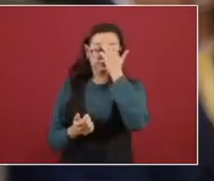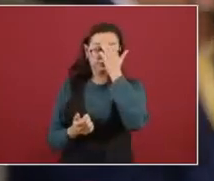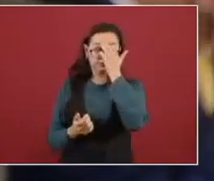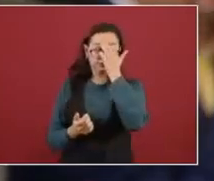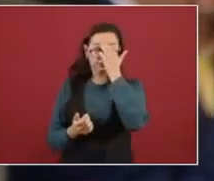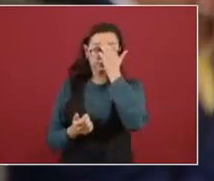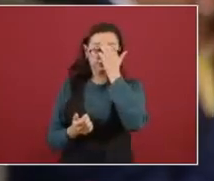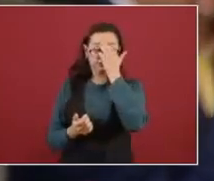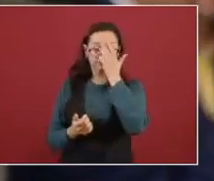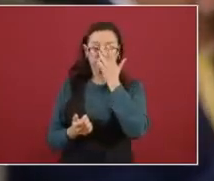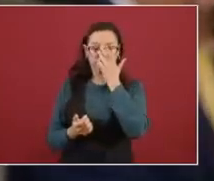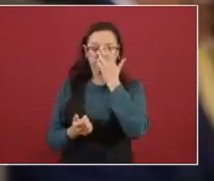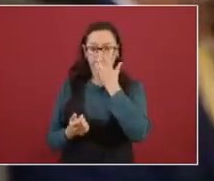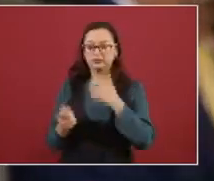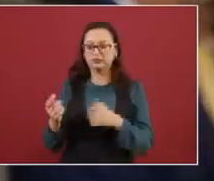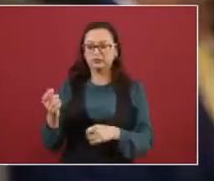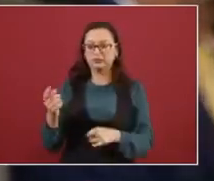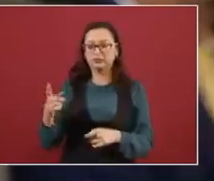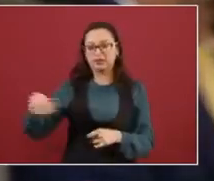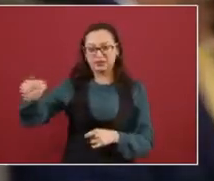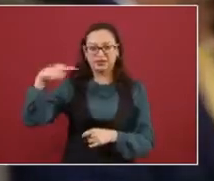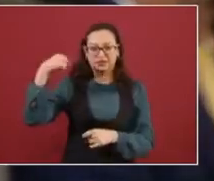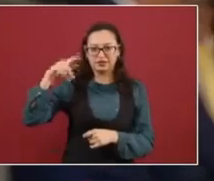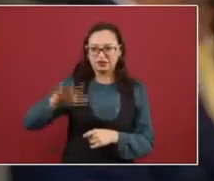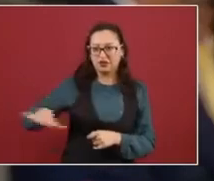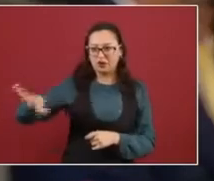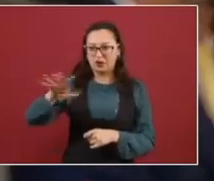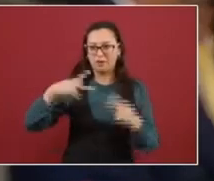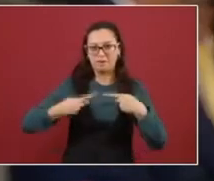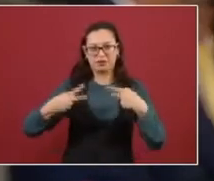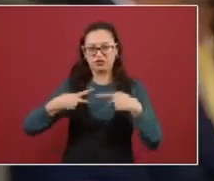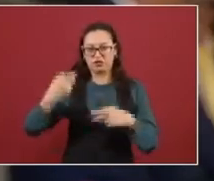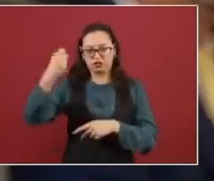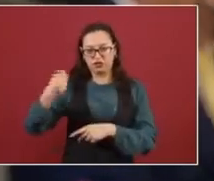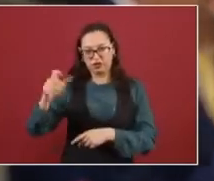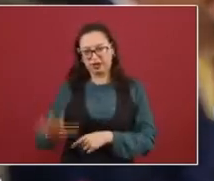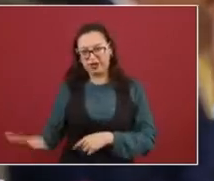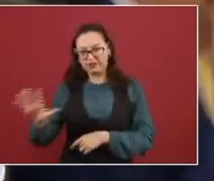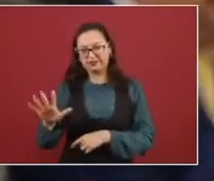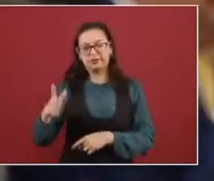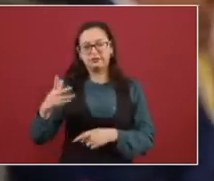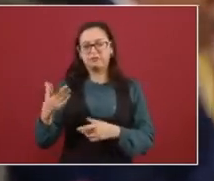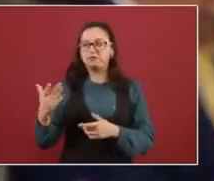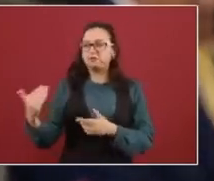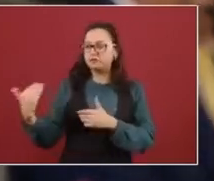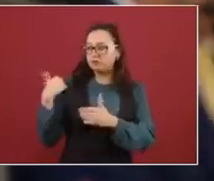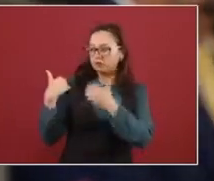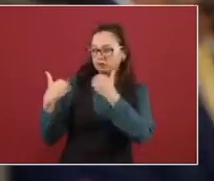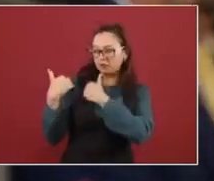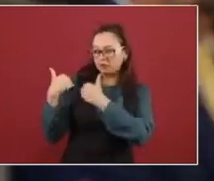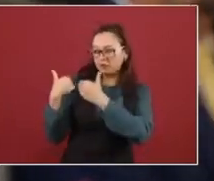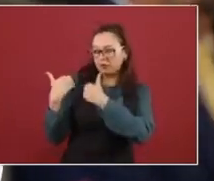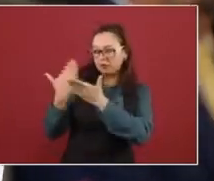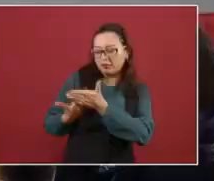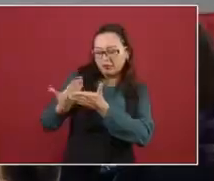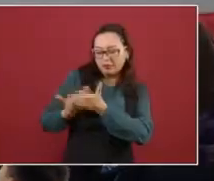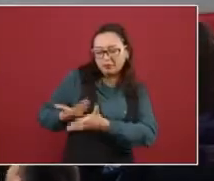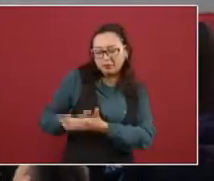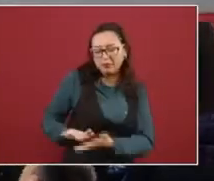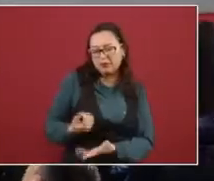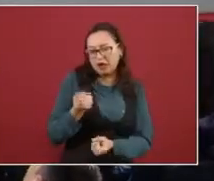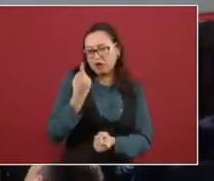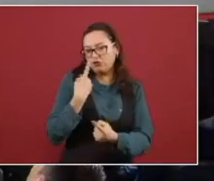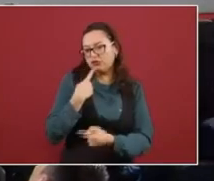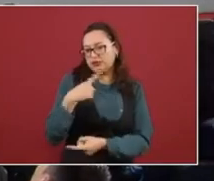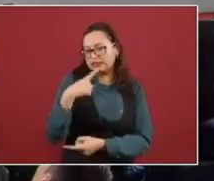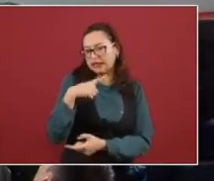solicitudes de sus parientes, los tabasqueños y gente del sureste. Señor, le piden a usted que